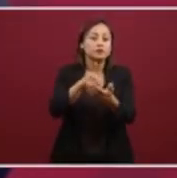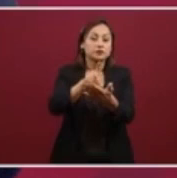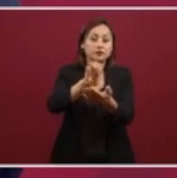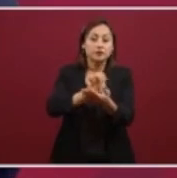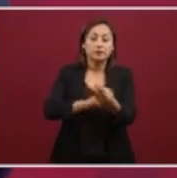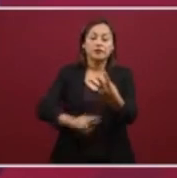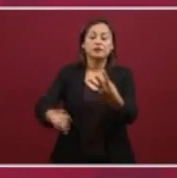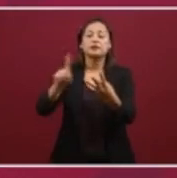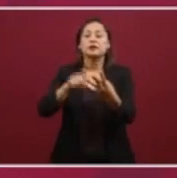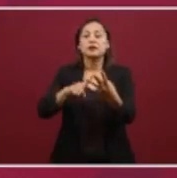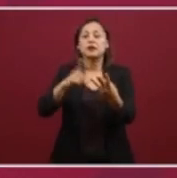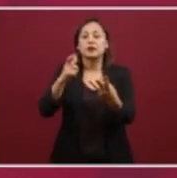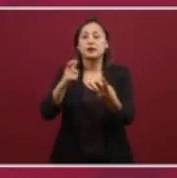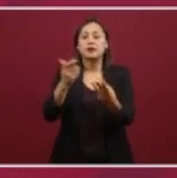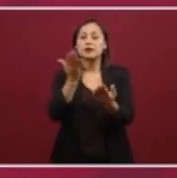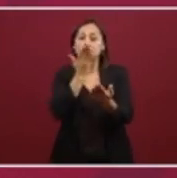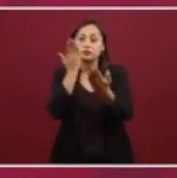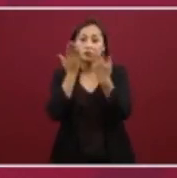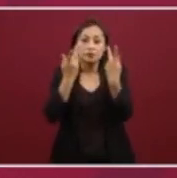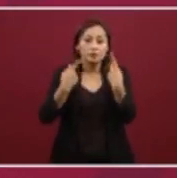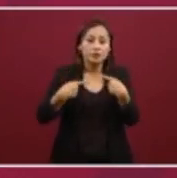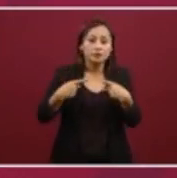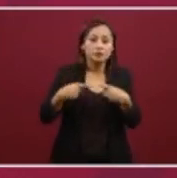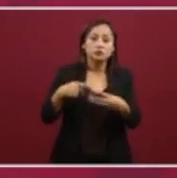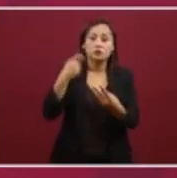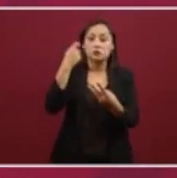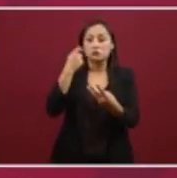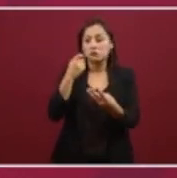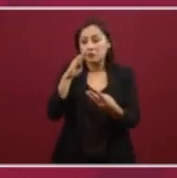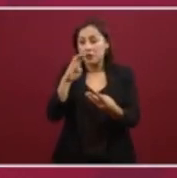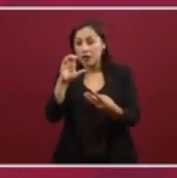para estudiantes, en proyectos